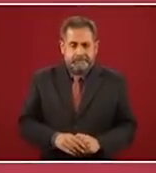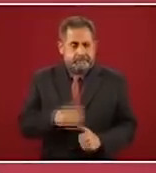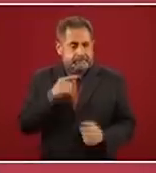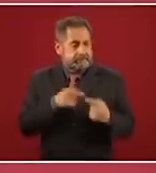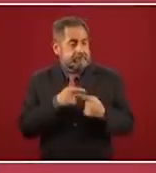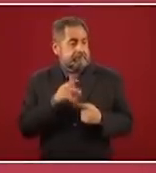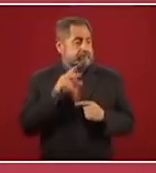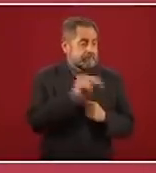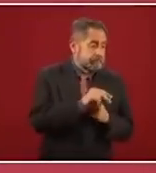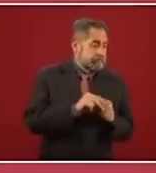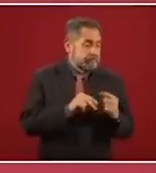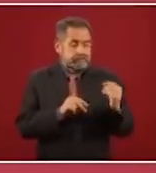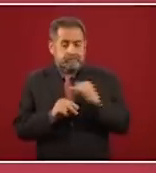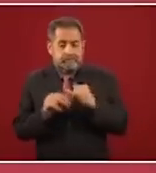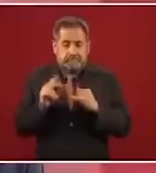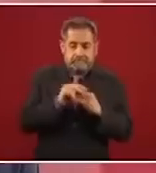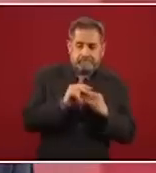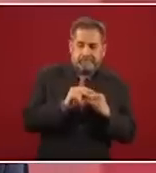contradecir?